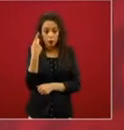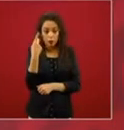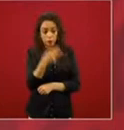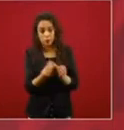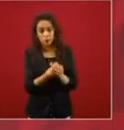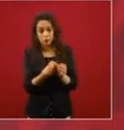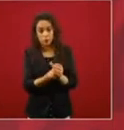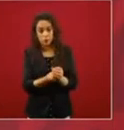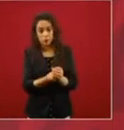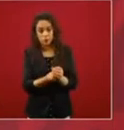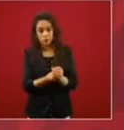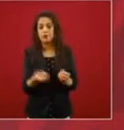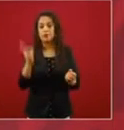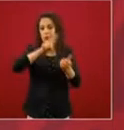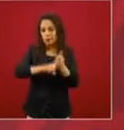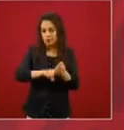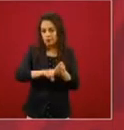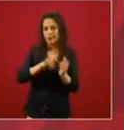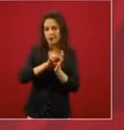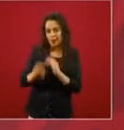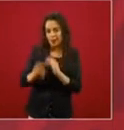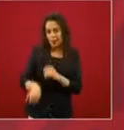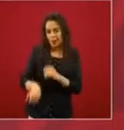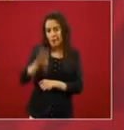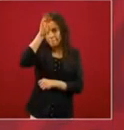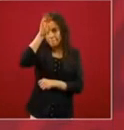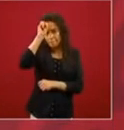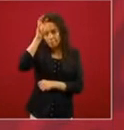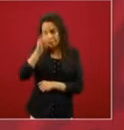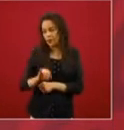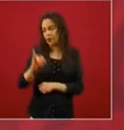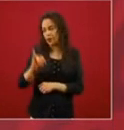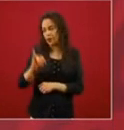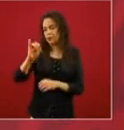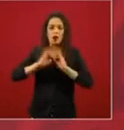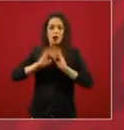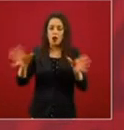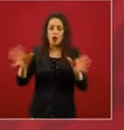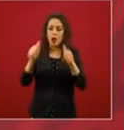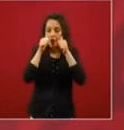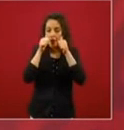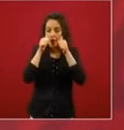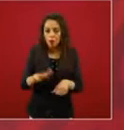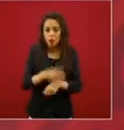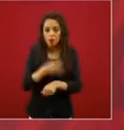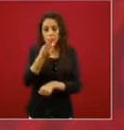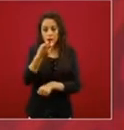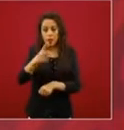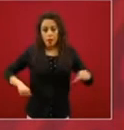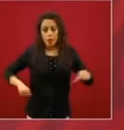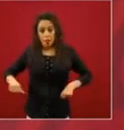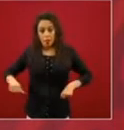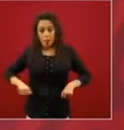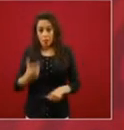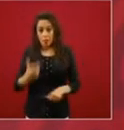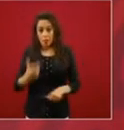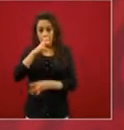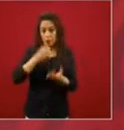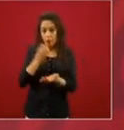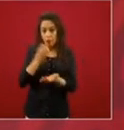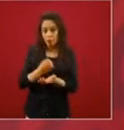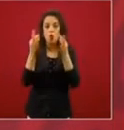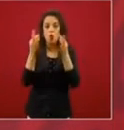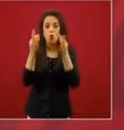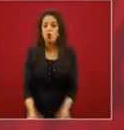este caso la minería. Claro que se va a seguir atendiendo, si es una actividad económica fundamental que